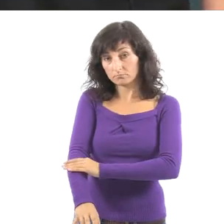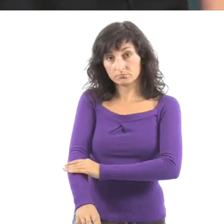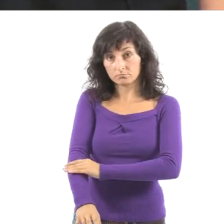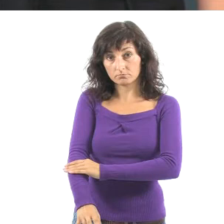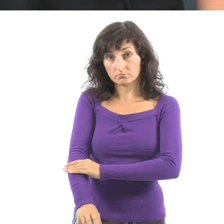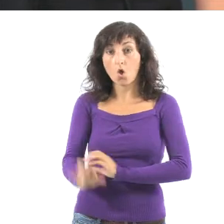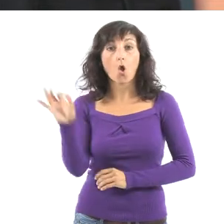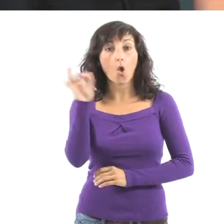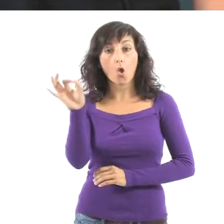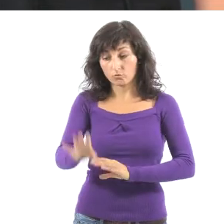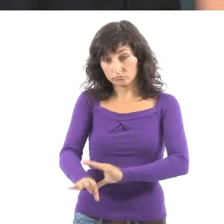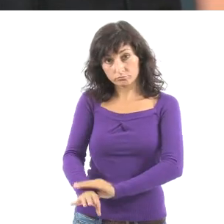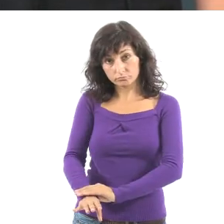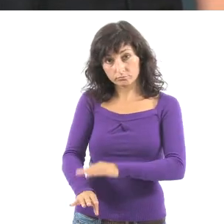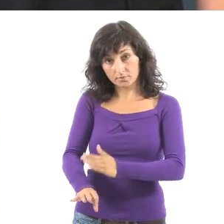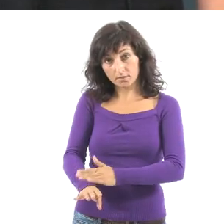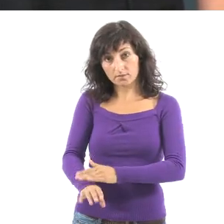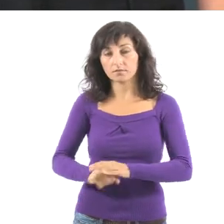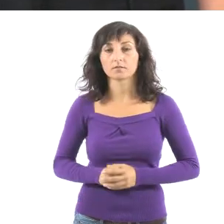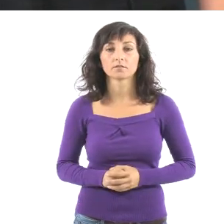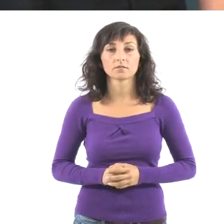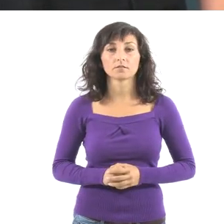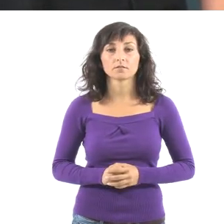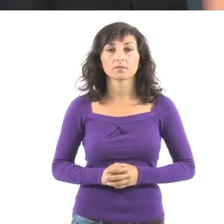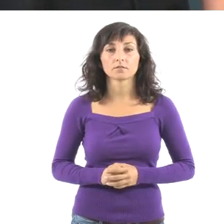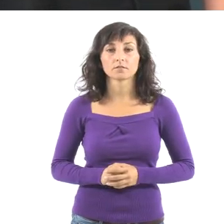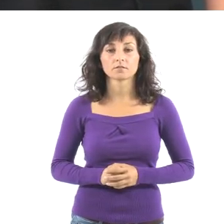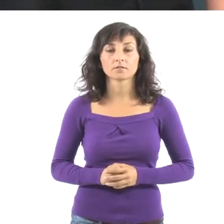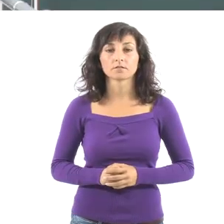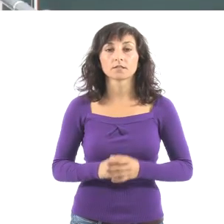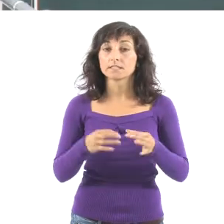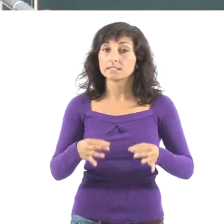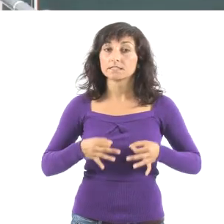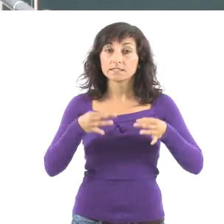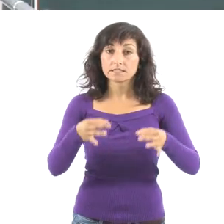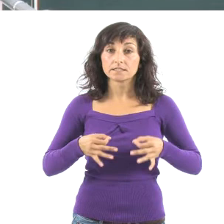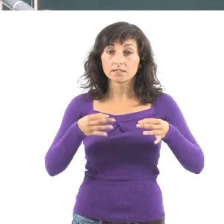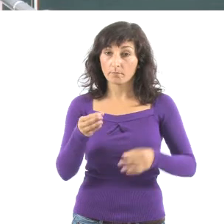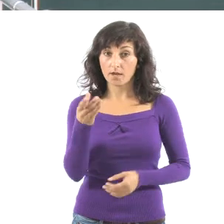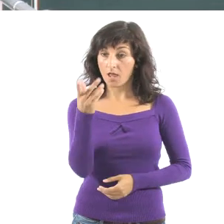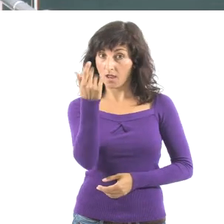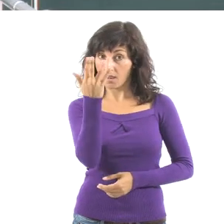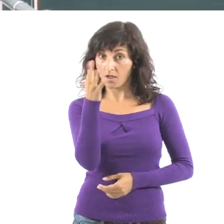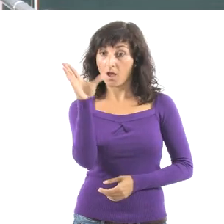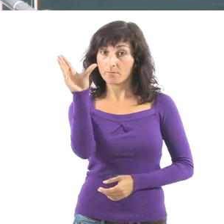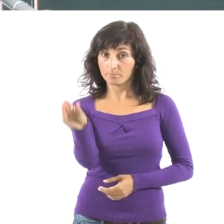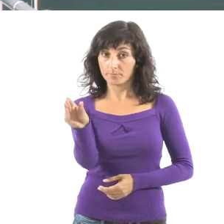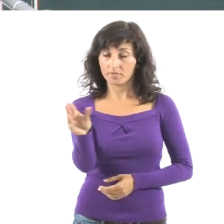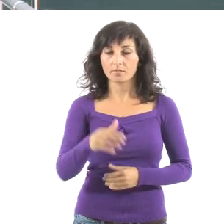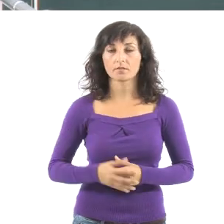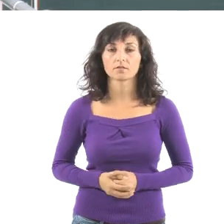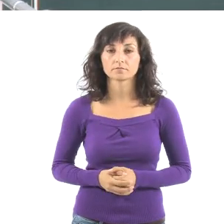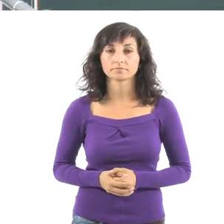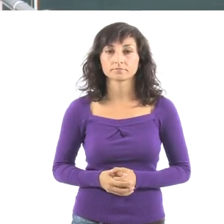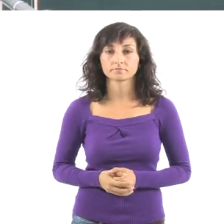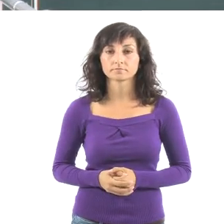bien inclusive de la propia muñeca, siempre manteniendo la posición de mano en pinza. Con ello impediremos que la